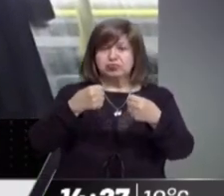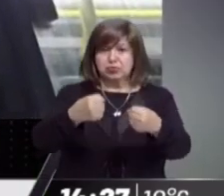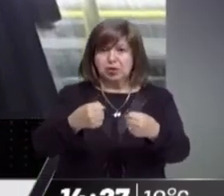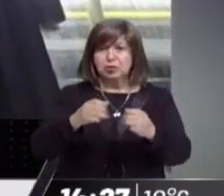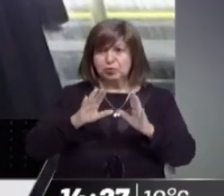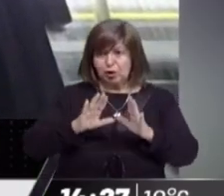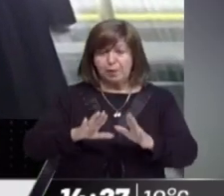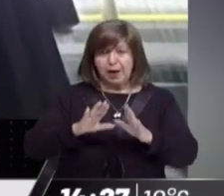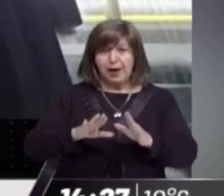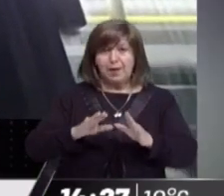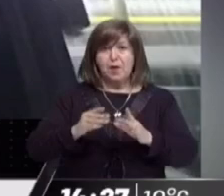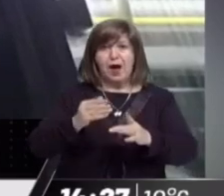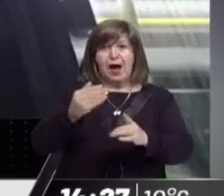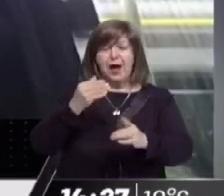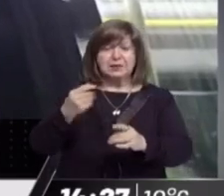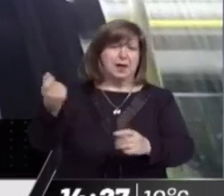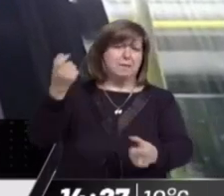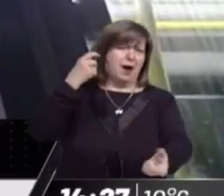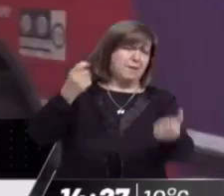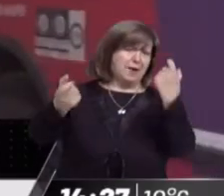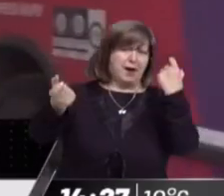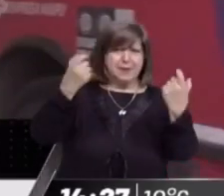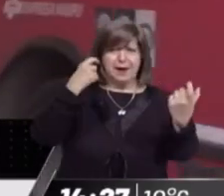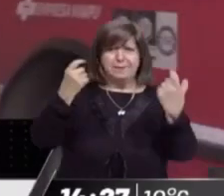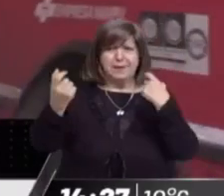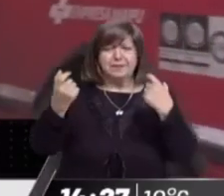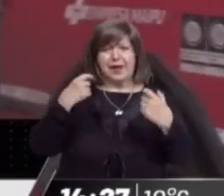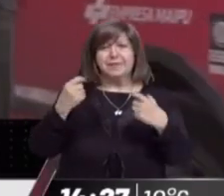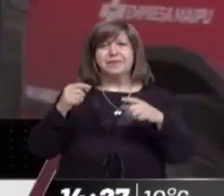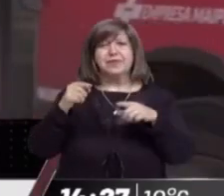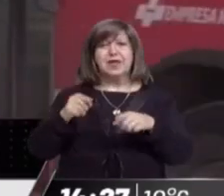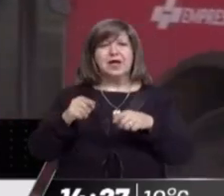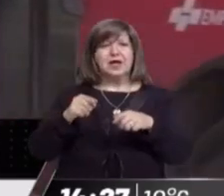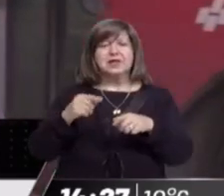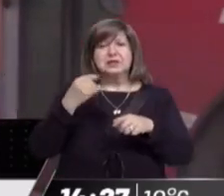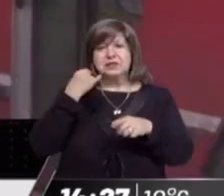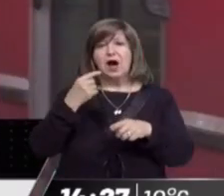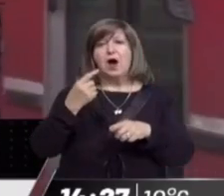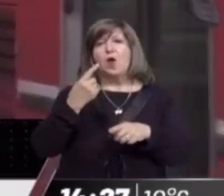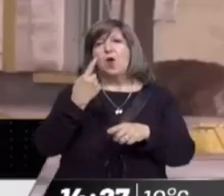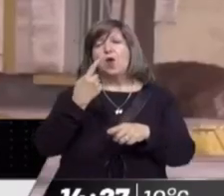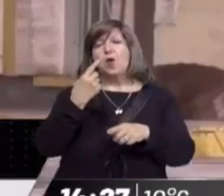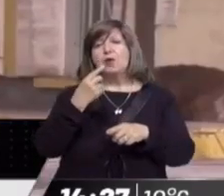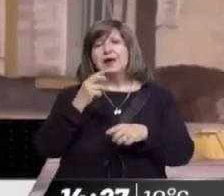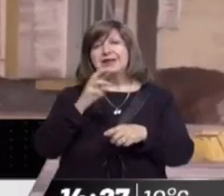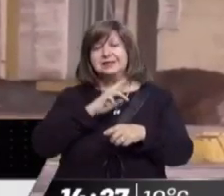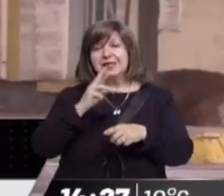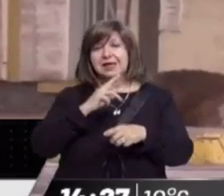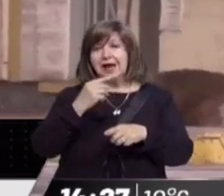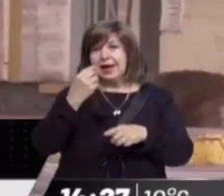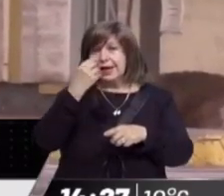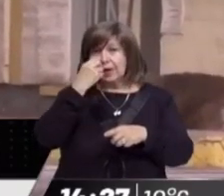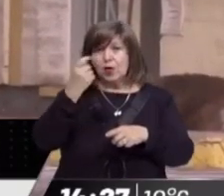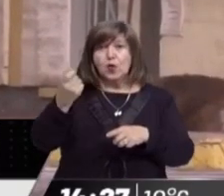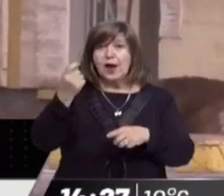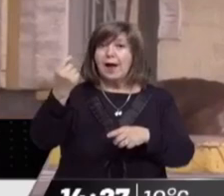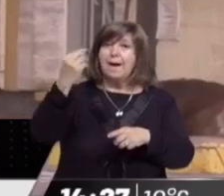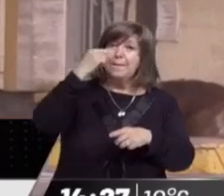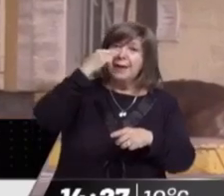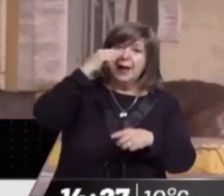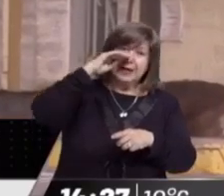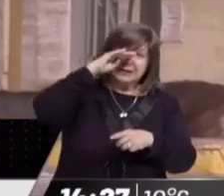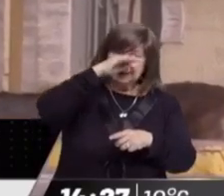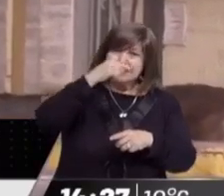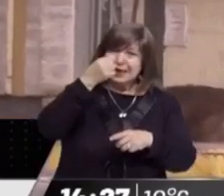nosotros los paramos. Pero antes ya tenemos las piedras encima. Tengo una pasajera un día que le rompieron el tabique, la nariz, con